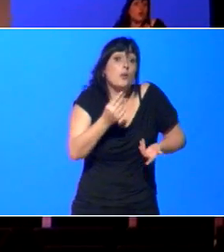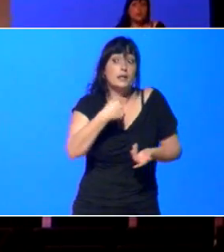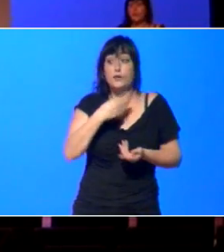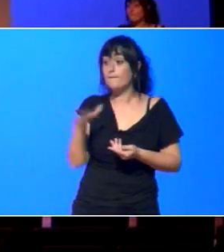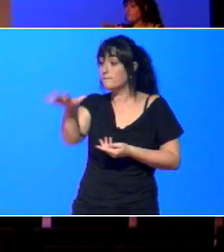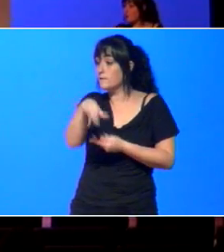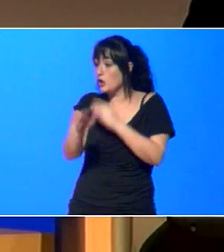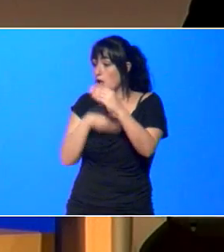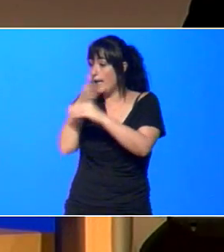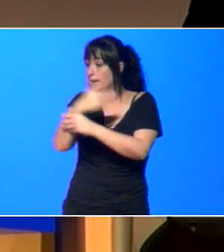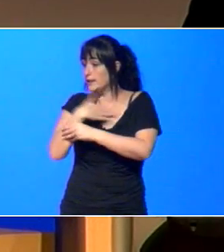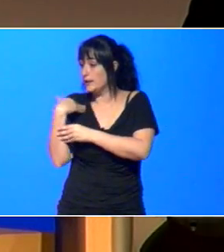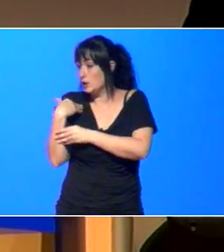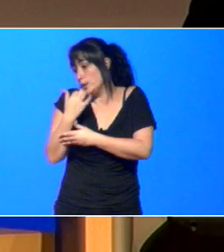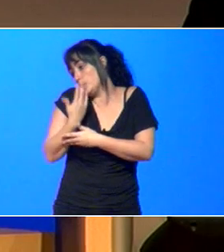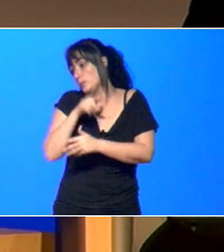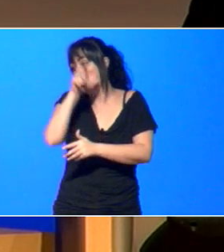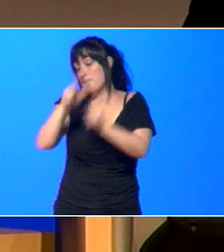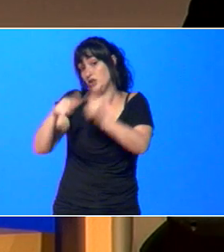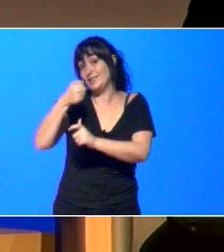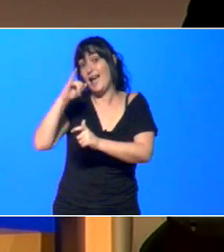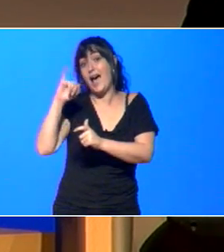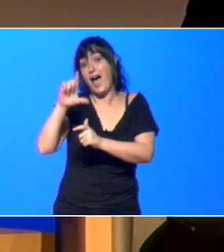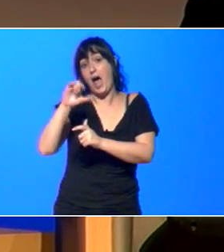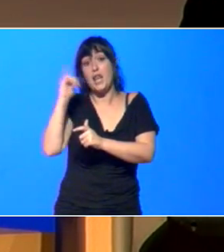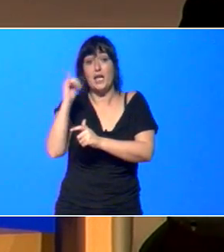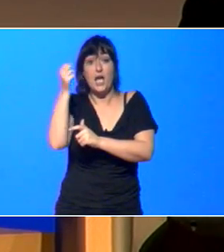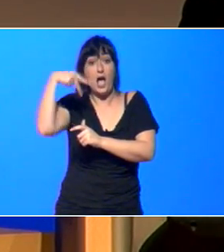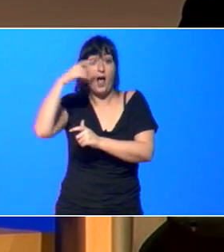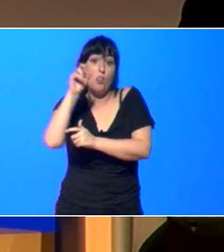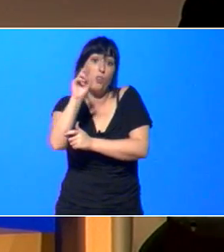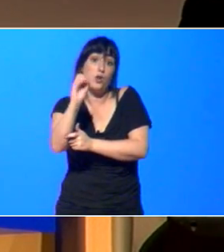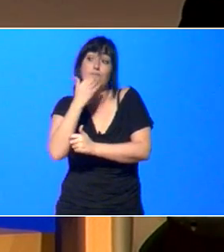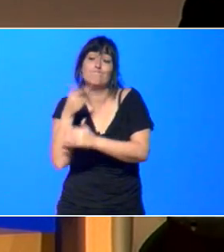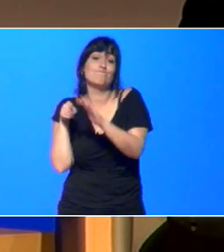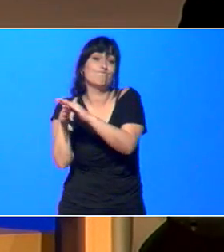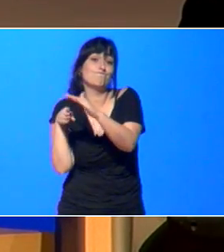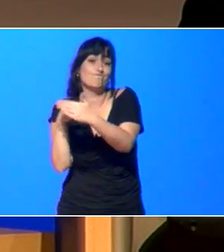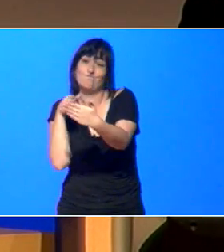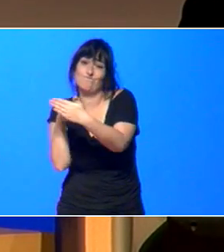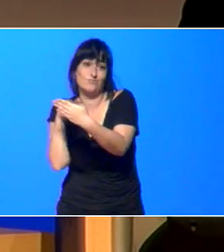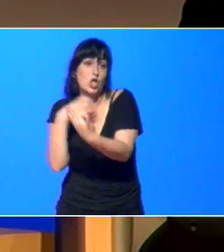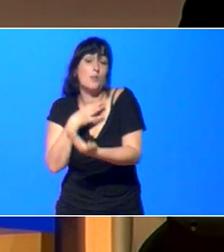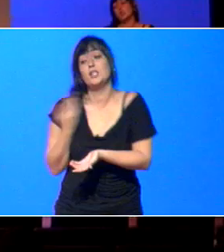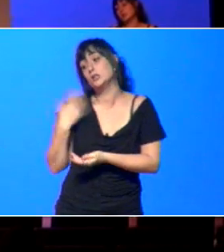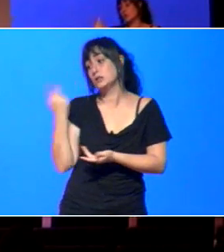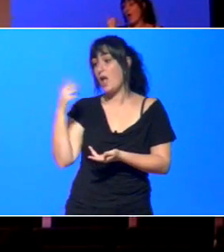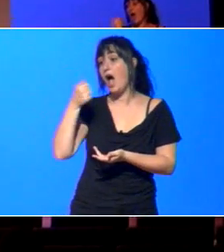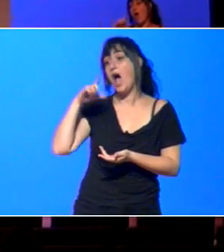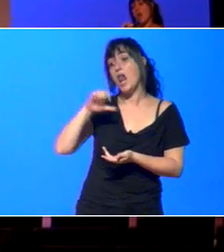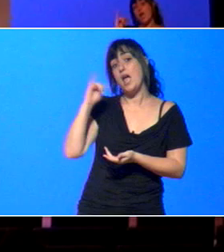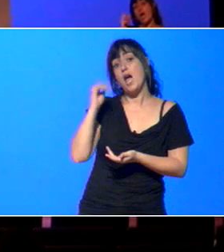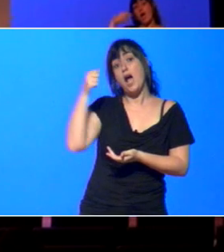donde personas como Alejandro no podían ir. Entonces, bueno, pues que se fastidie Alejandro porque tenemos que beneficiar a otros